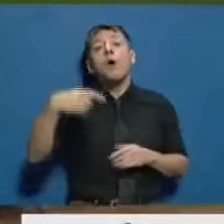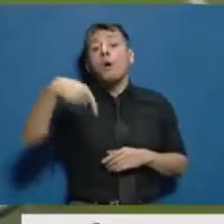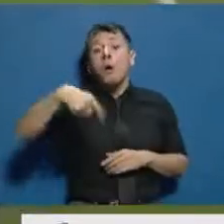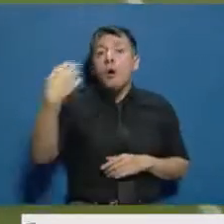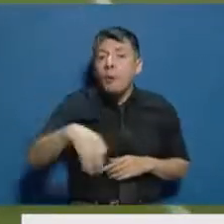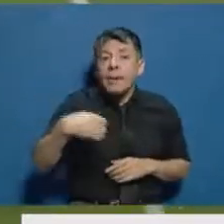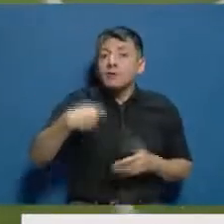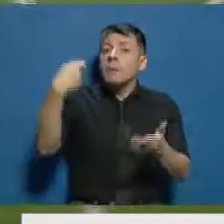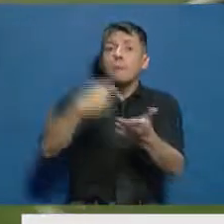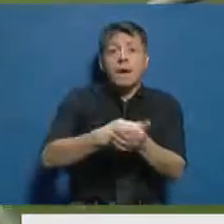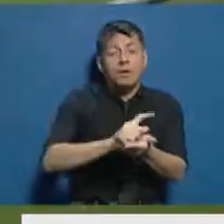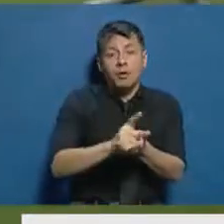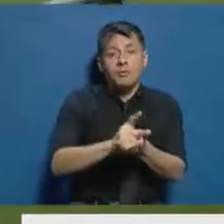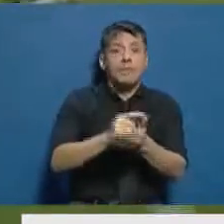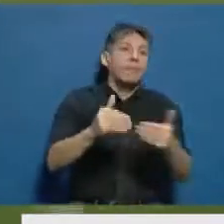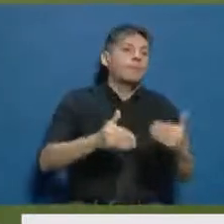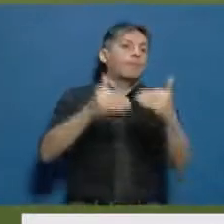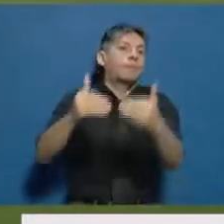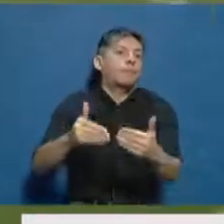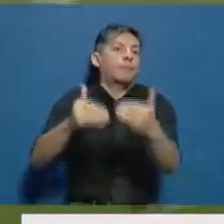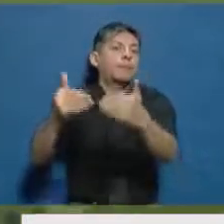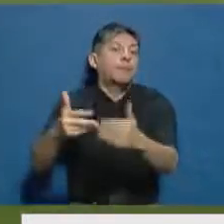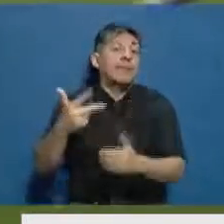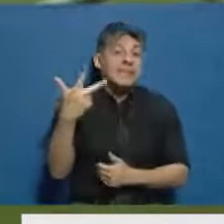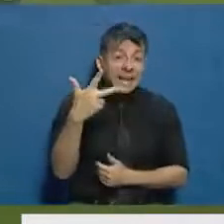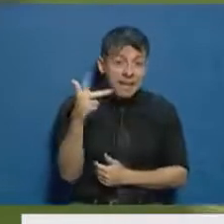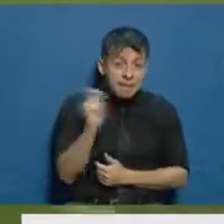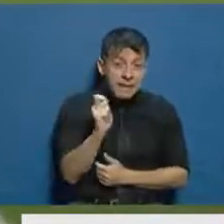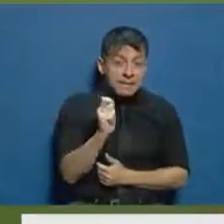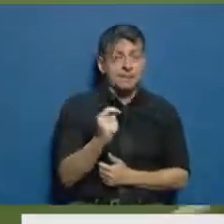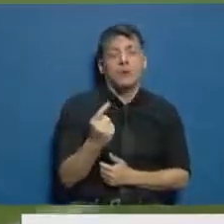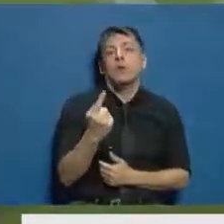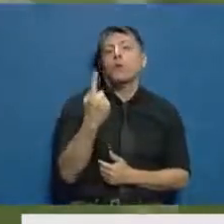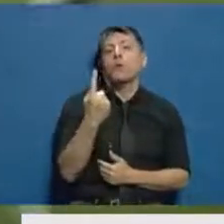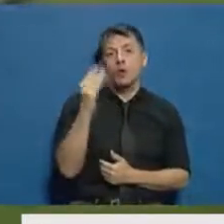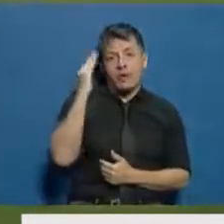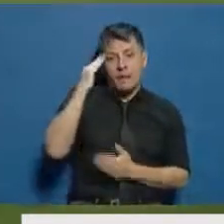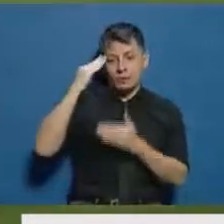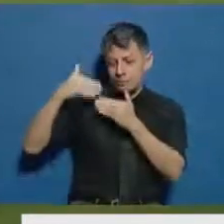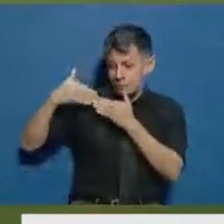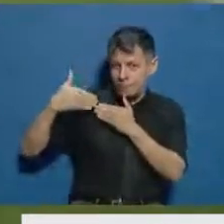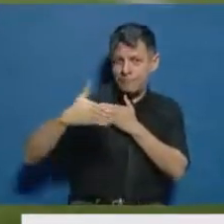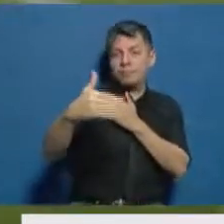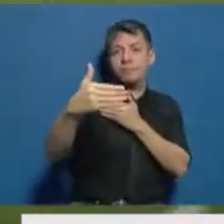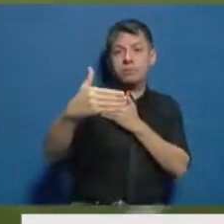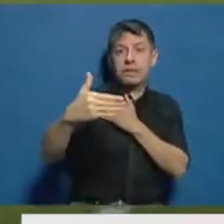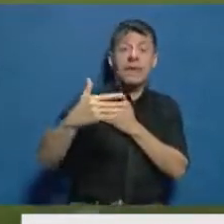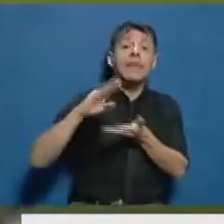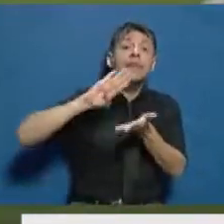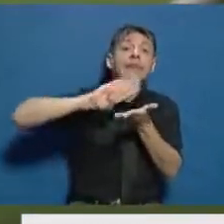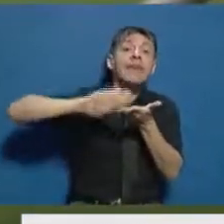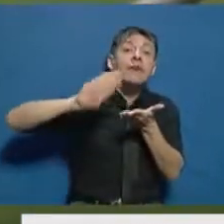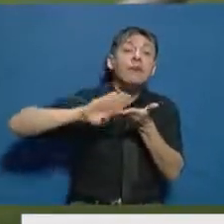tener que pagar, y si se atrasan 3 meses, contando desde el 1 de marzo de este año en adelante, bueno,